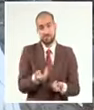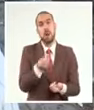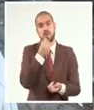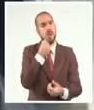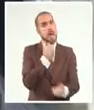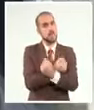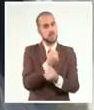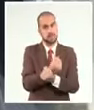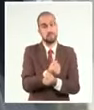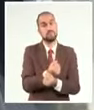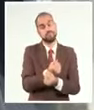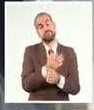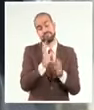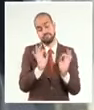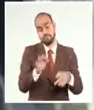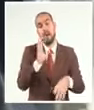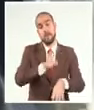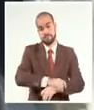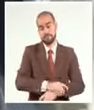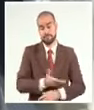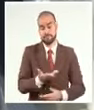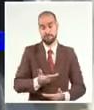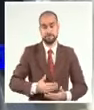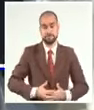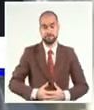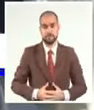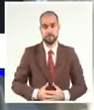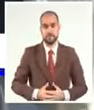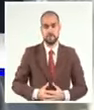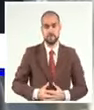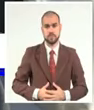lo vivió. Participé y